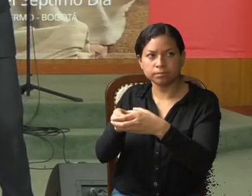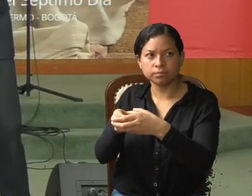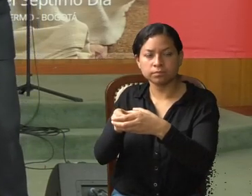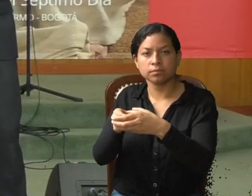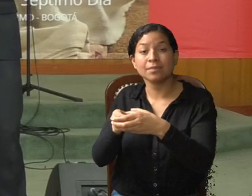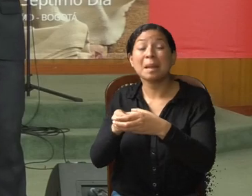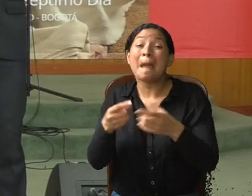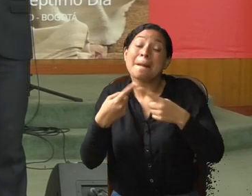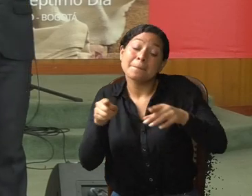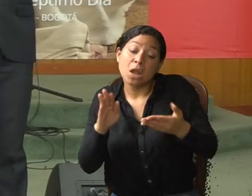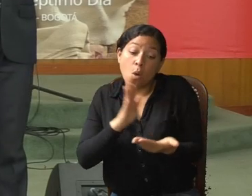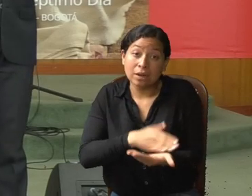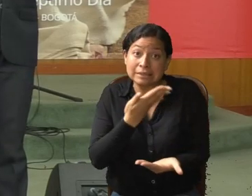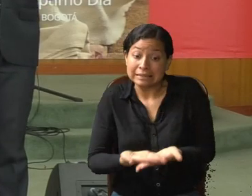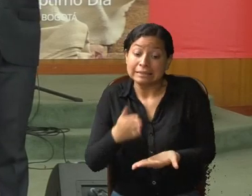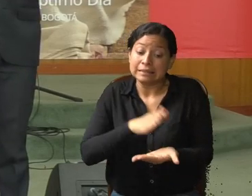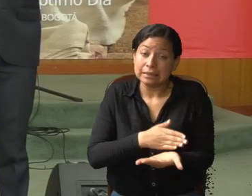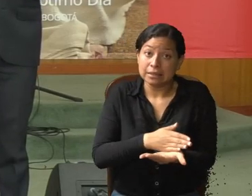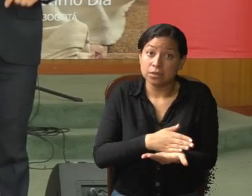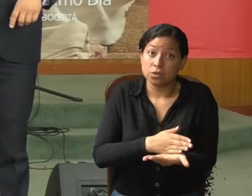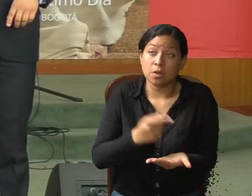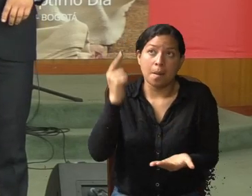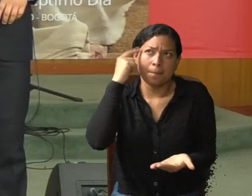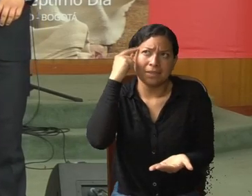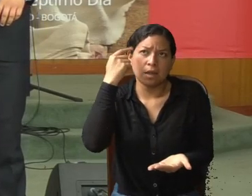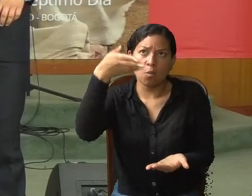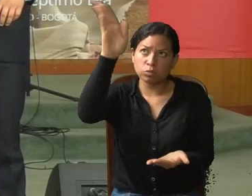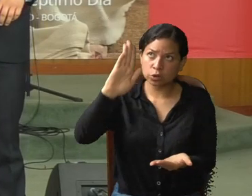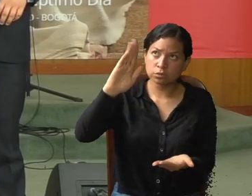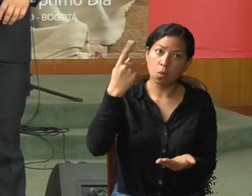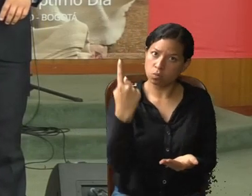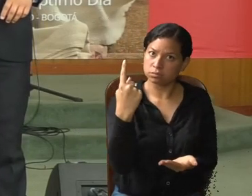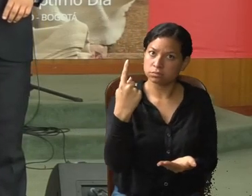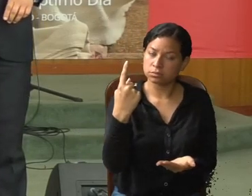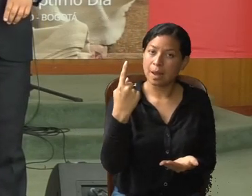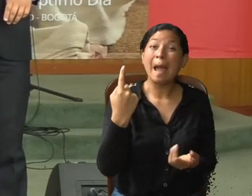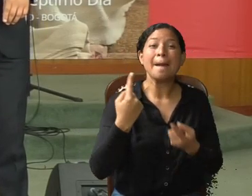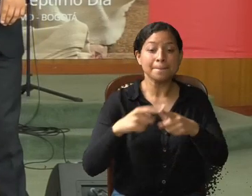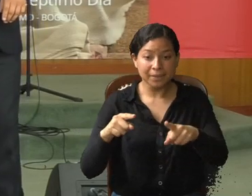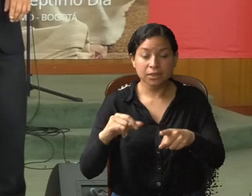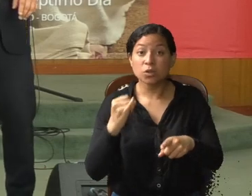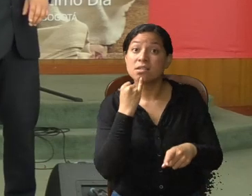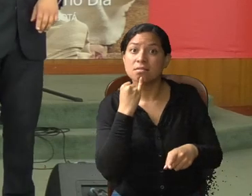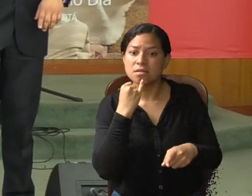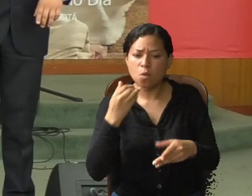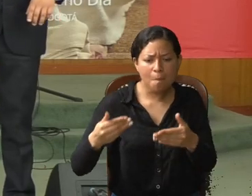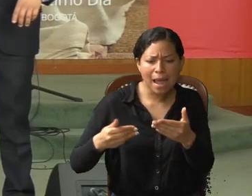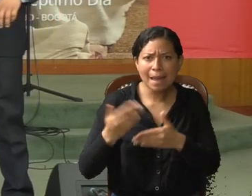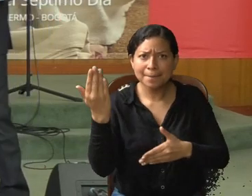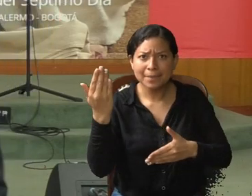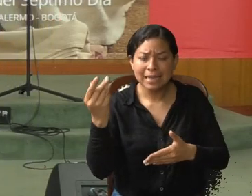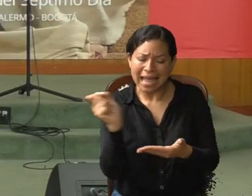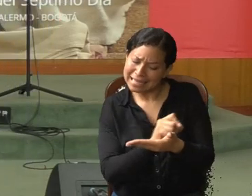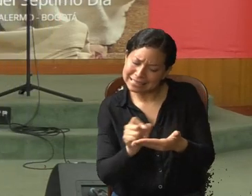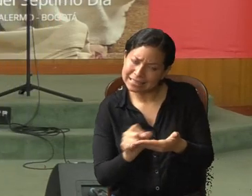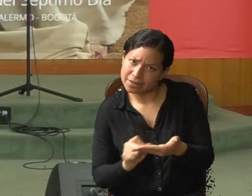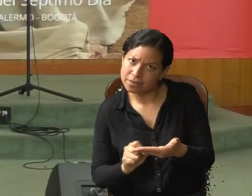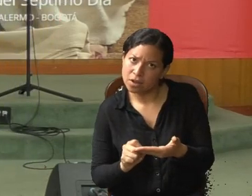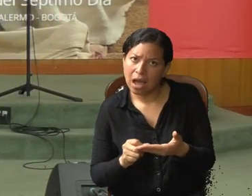aparentaría que es un singular. Dios es un singular, pero en el original Elohim es plural. Es más, si ustedes van a